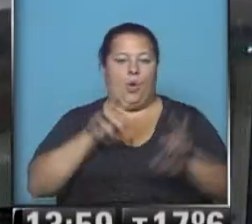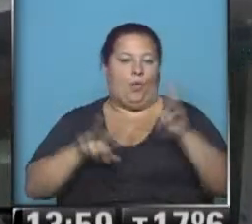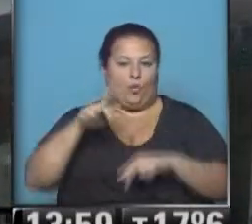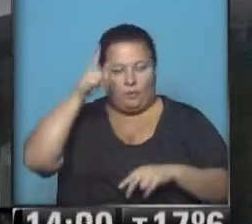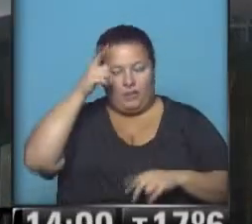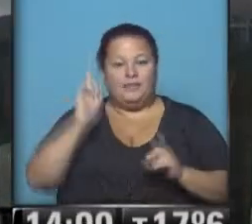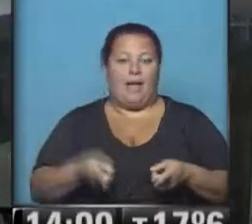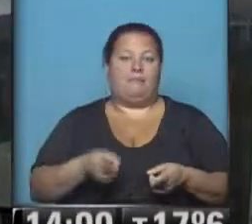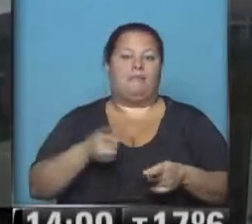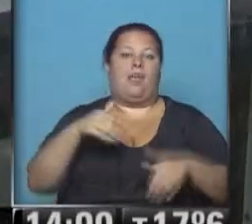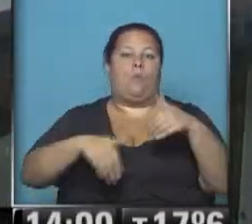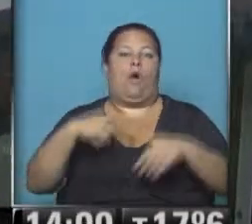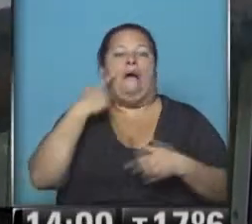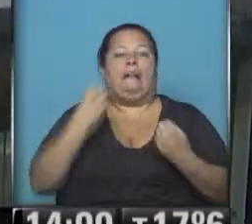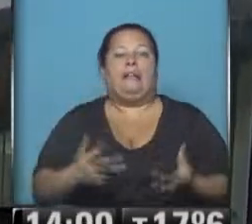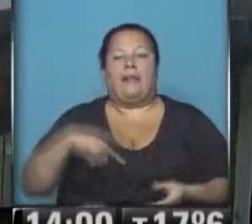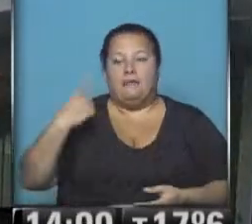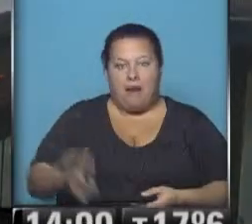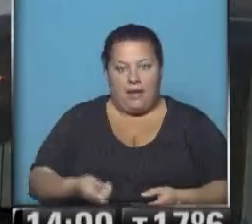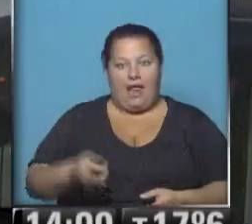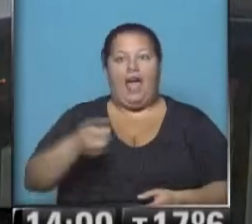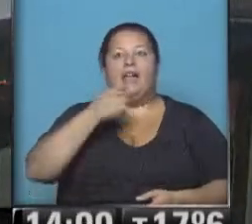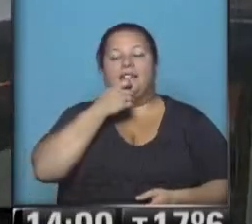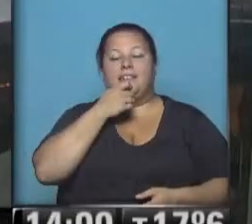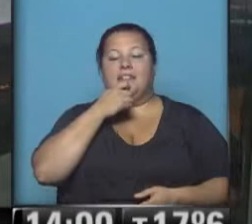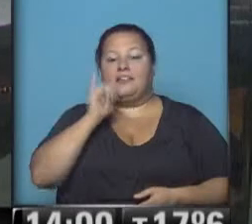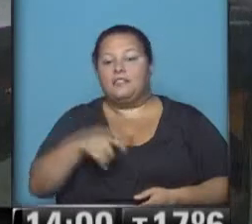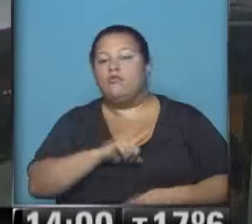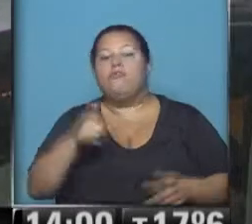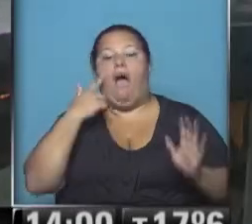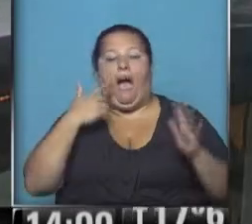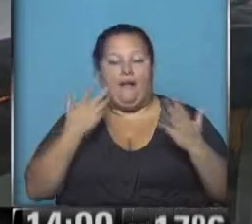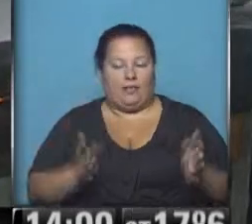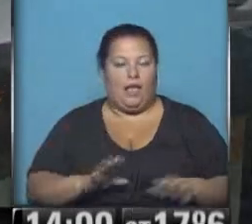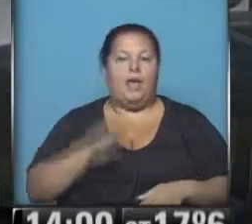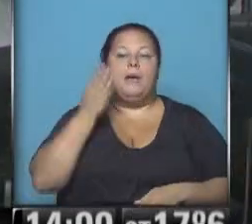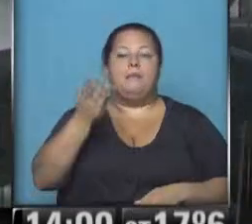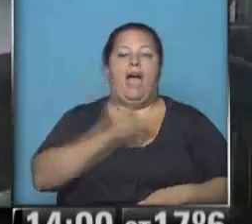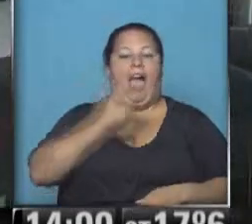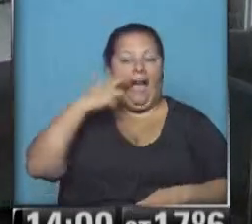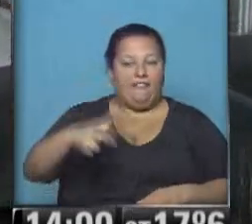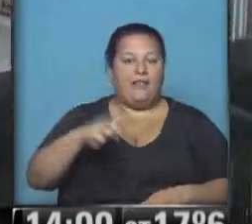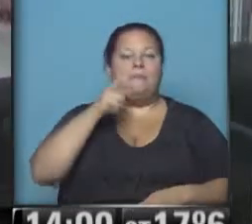las elecciones, ¿no? Veremos cómo se desarrollan mañana, si finalmente se desarrollan, veremos qué pasa. Y el pedido de la FIP, la